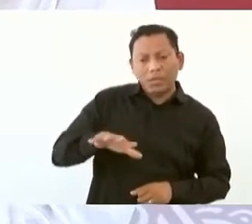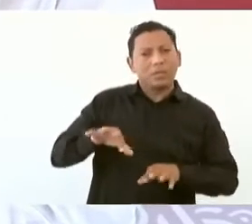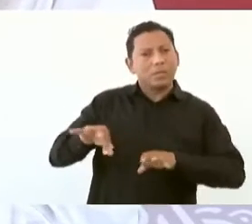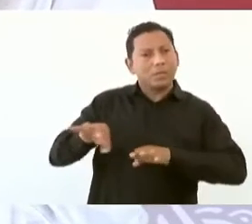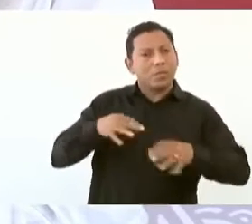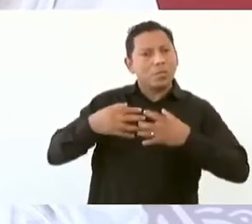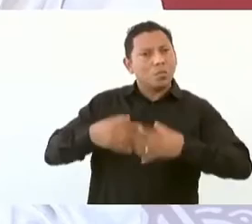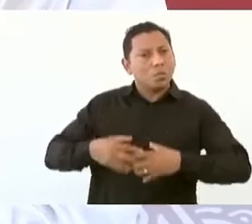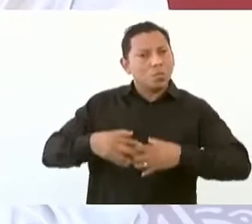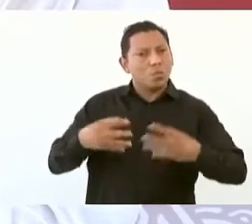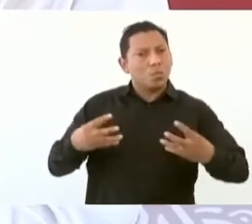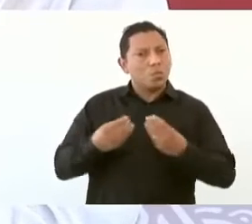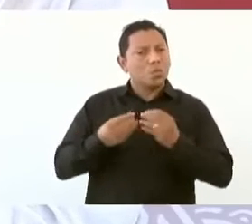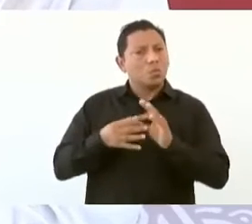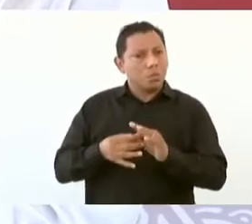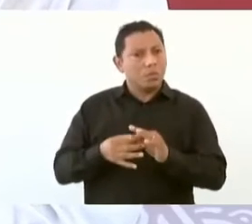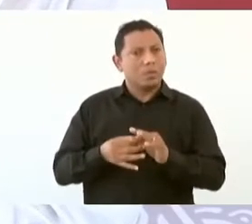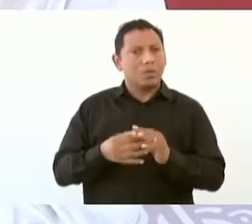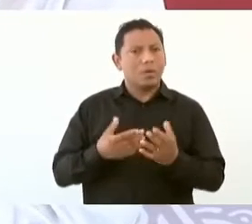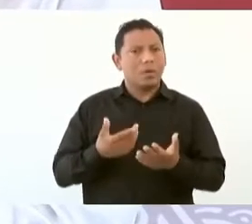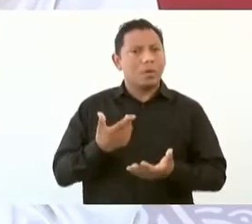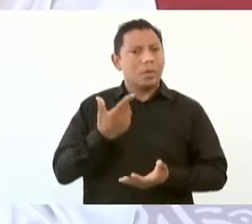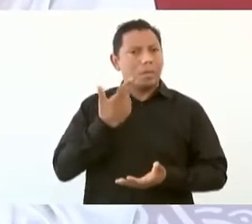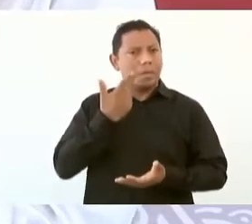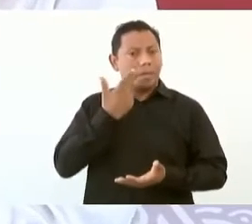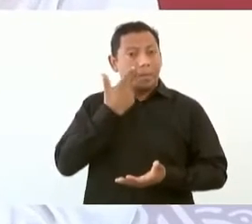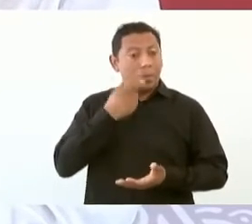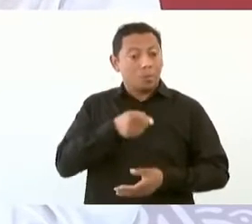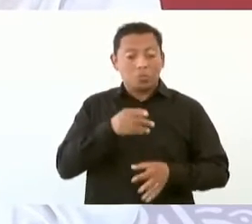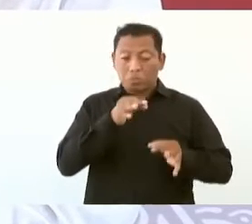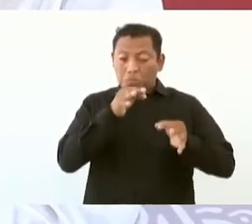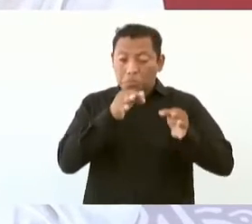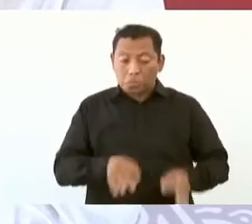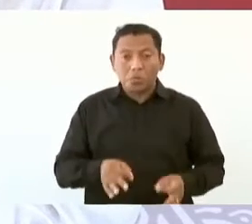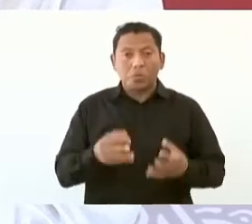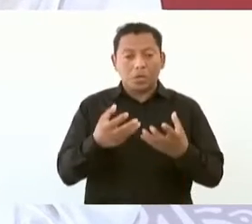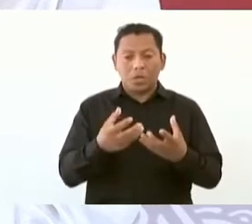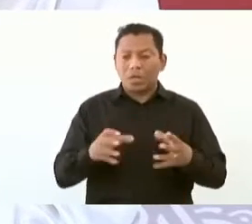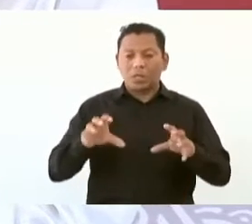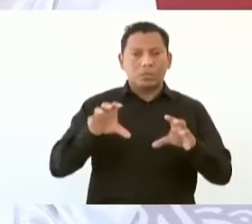que es un ejemplo a nivel mundial,